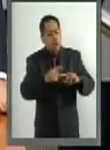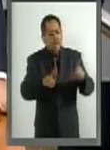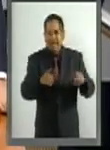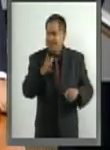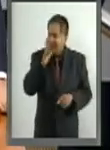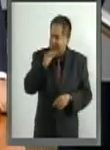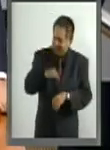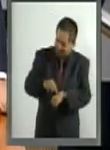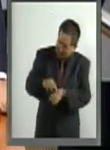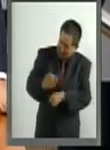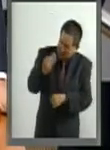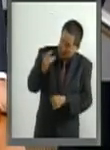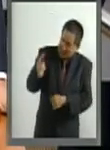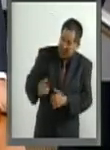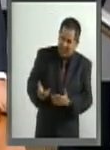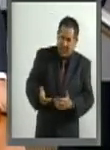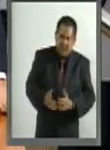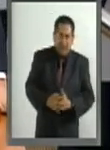Hubo